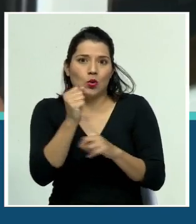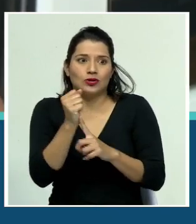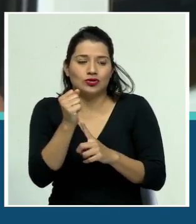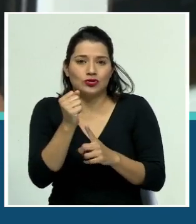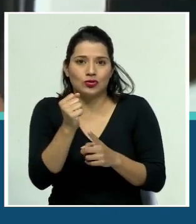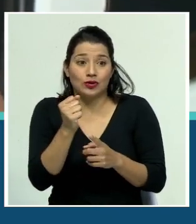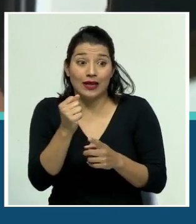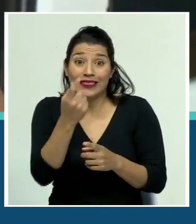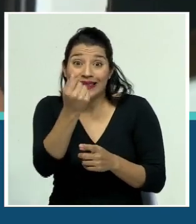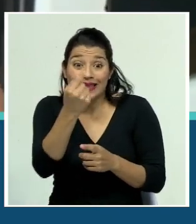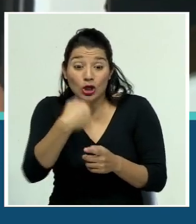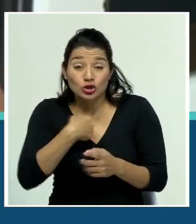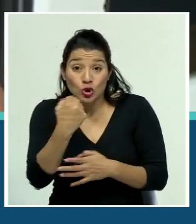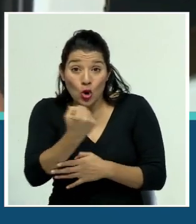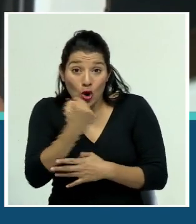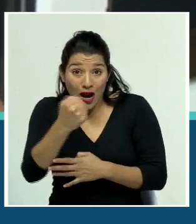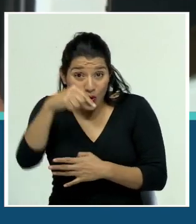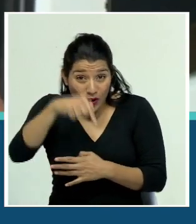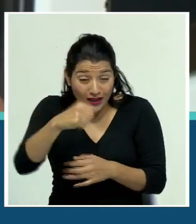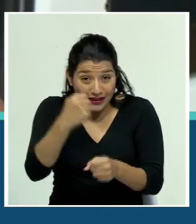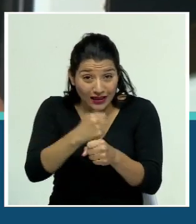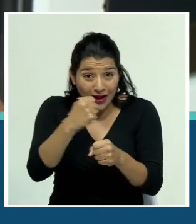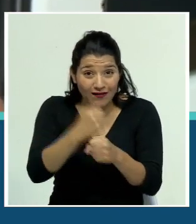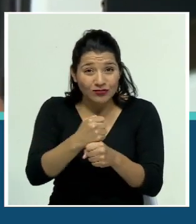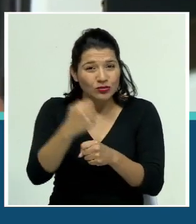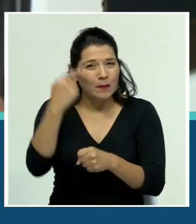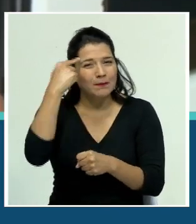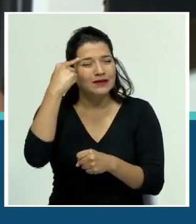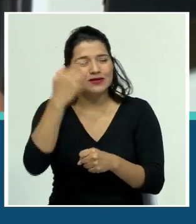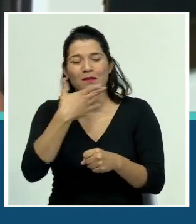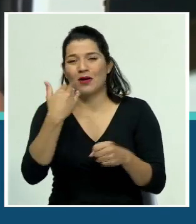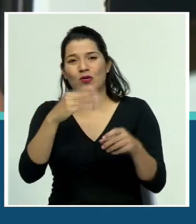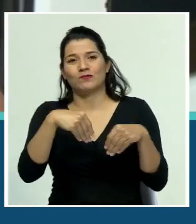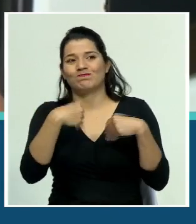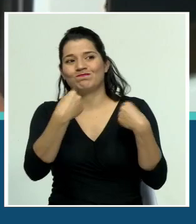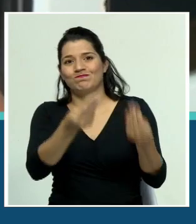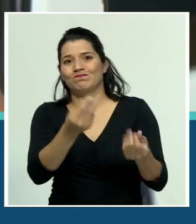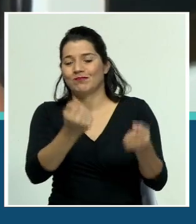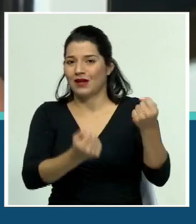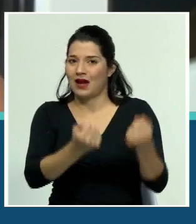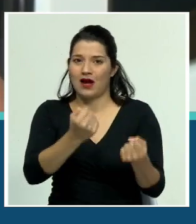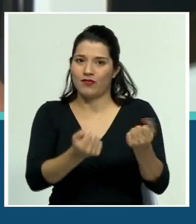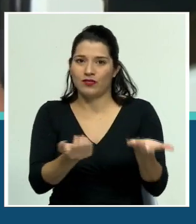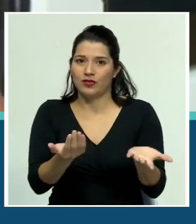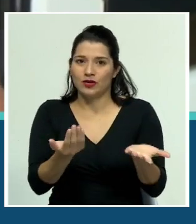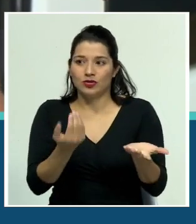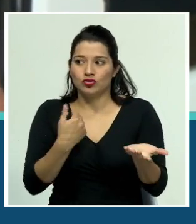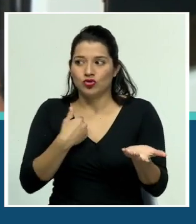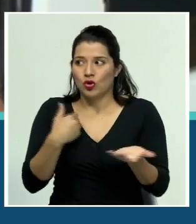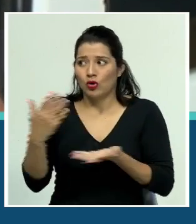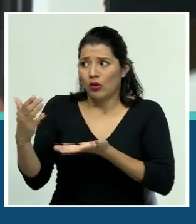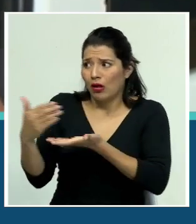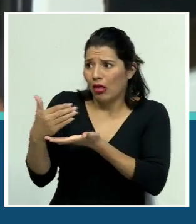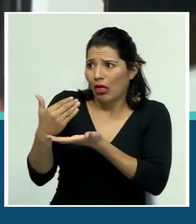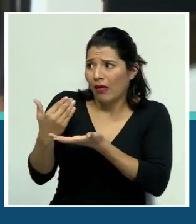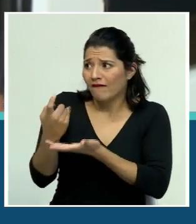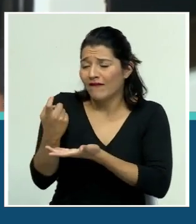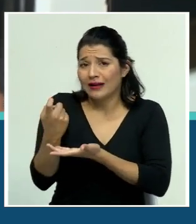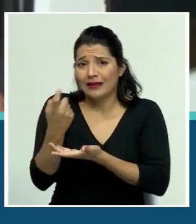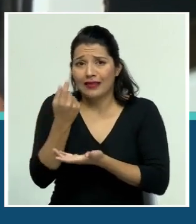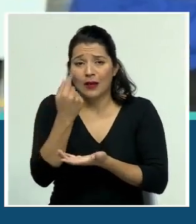las necesidades. De hecho, estoy ya pensando en regresar ese vehículo que yo cargo. No, porque no me está dando, prefiero ver otras